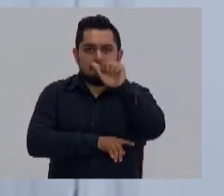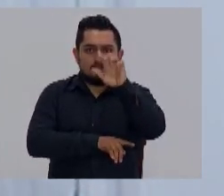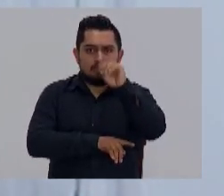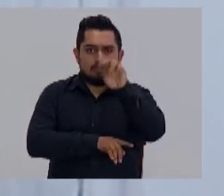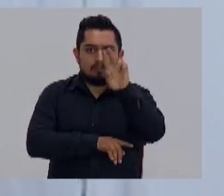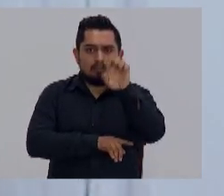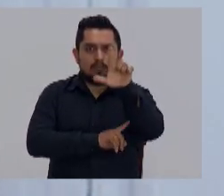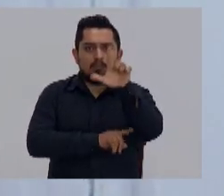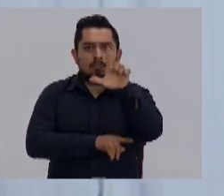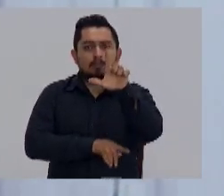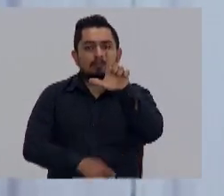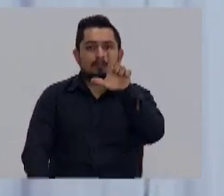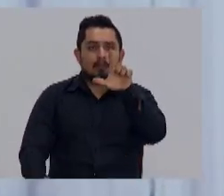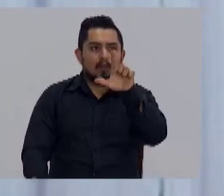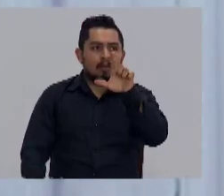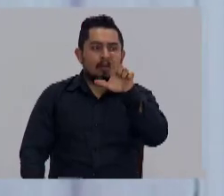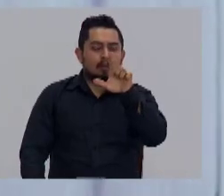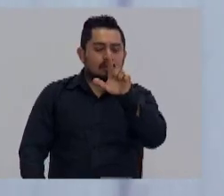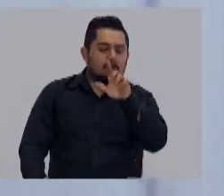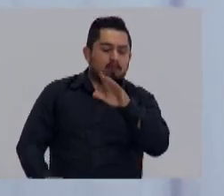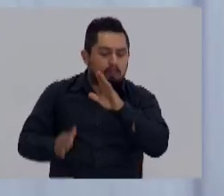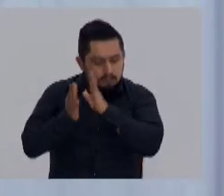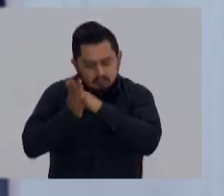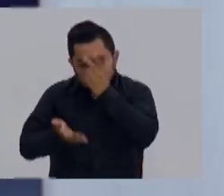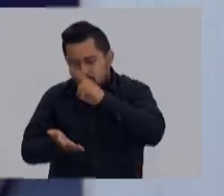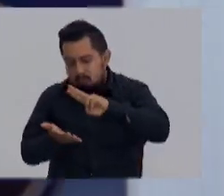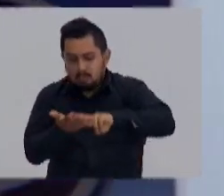Samuel. Y aquel niño